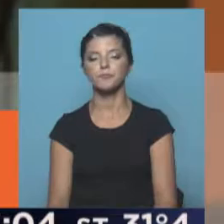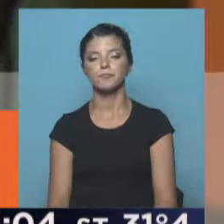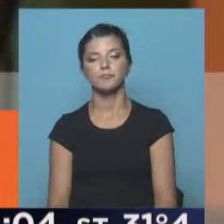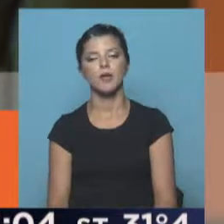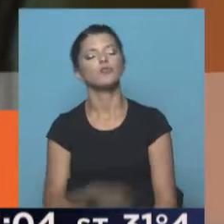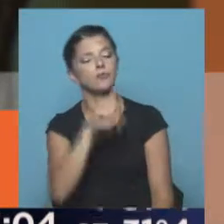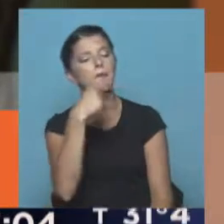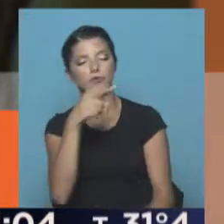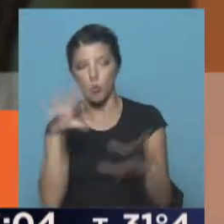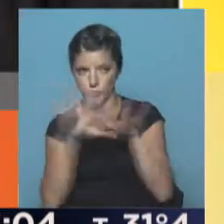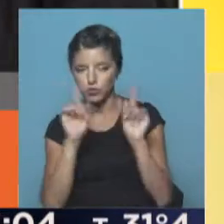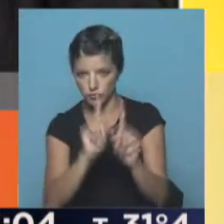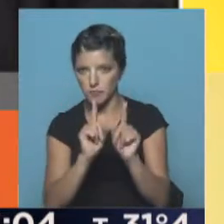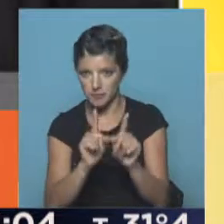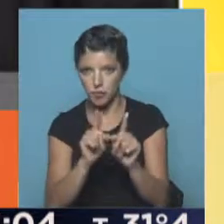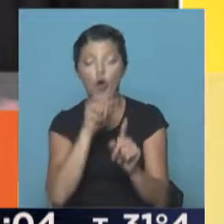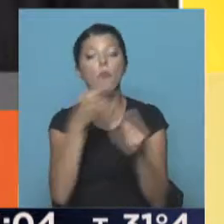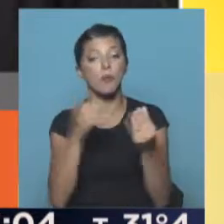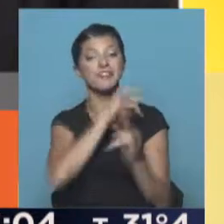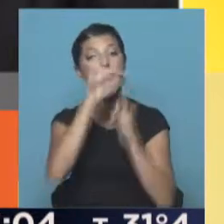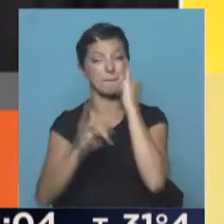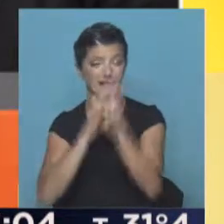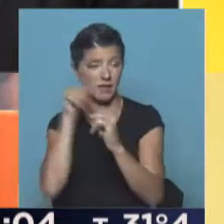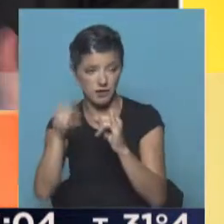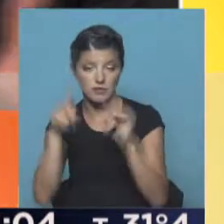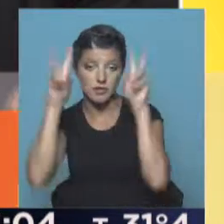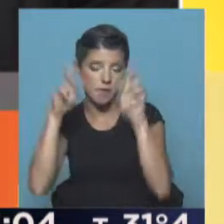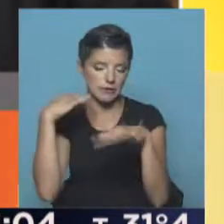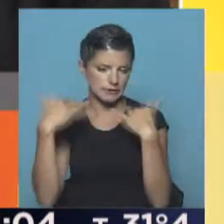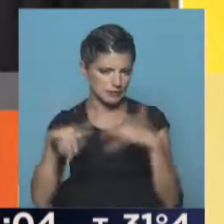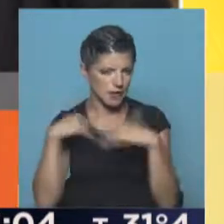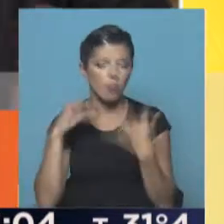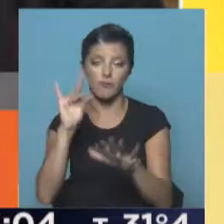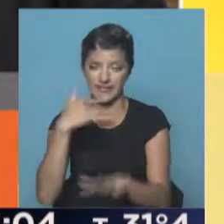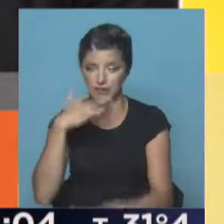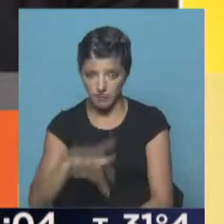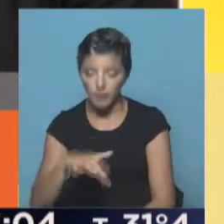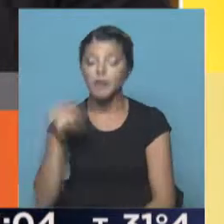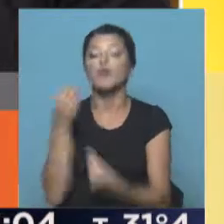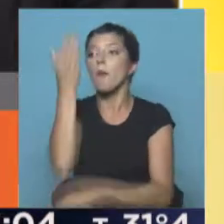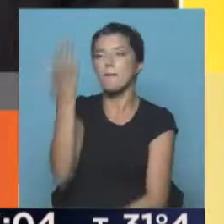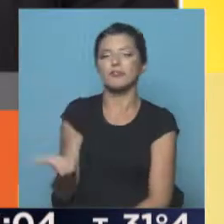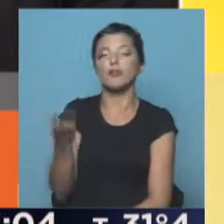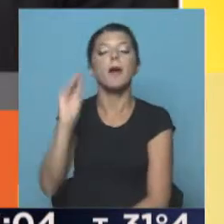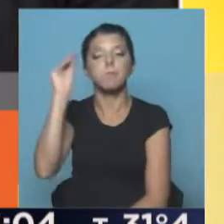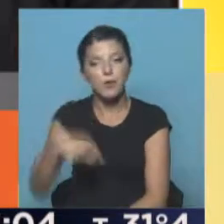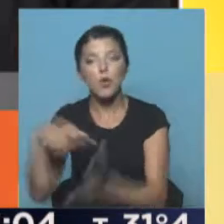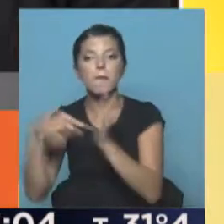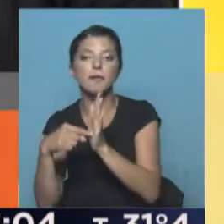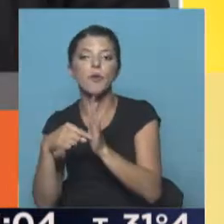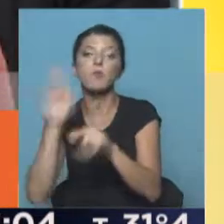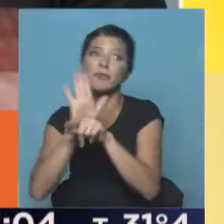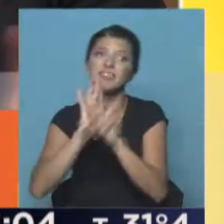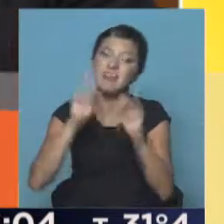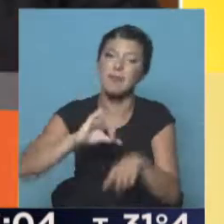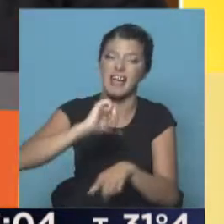interesante cómo estás explicando esta complejidad que se da en la política italiana y cómo Renzi en un sentido perdió, pero en otro podría haber ganado, digamos,